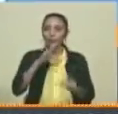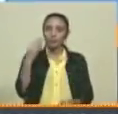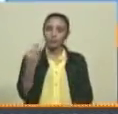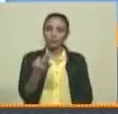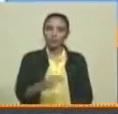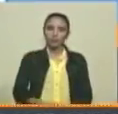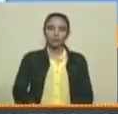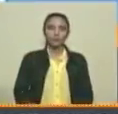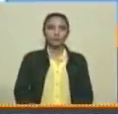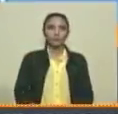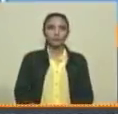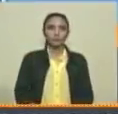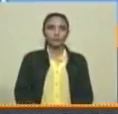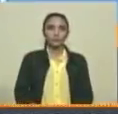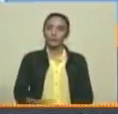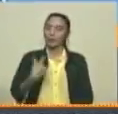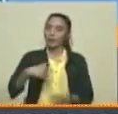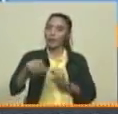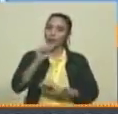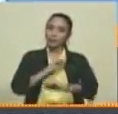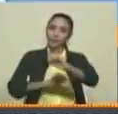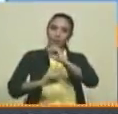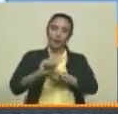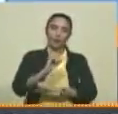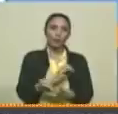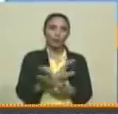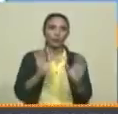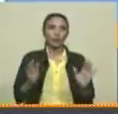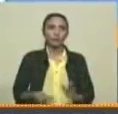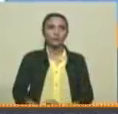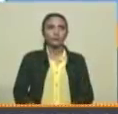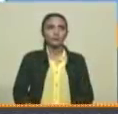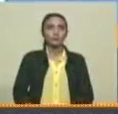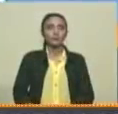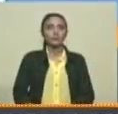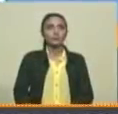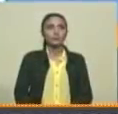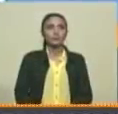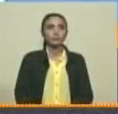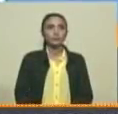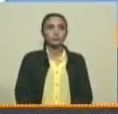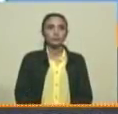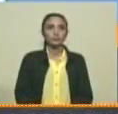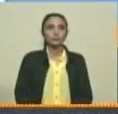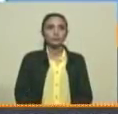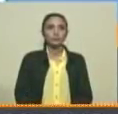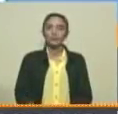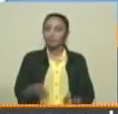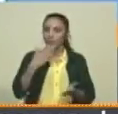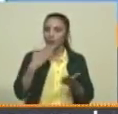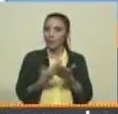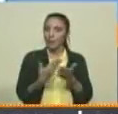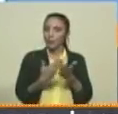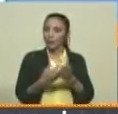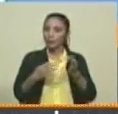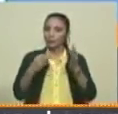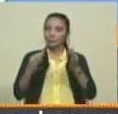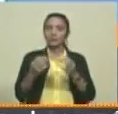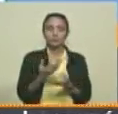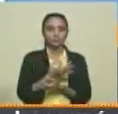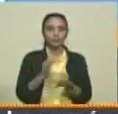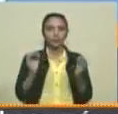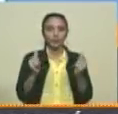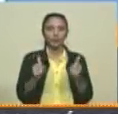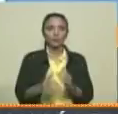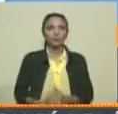Y eso debemos defenderlo. Muy buenas las propuestas de Elías, de